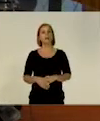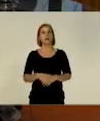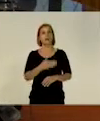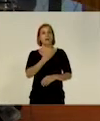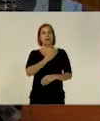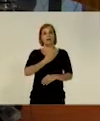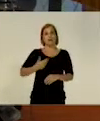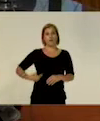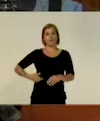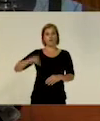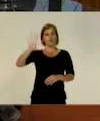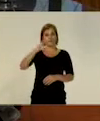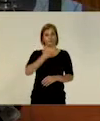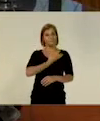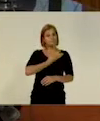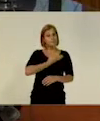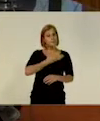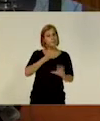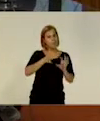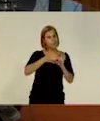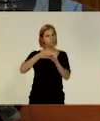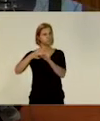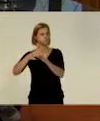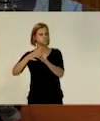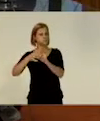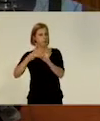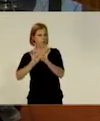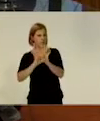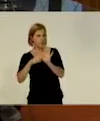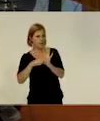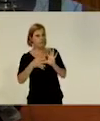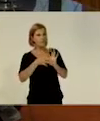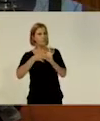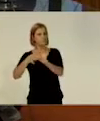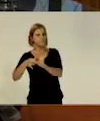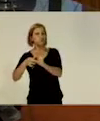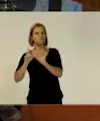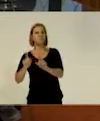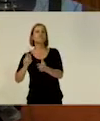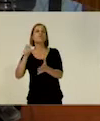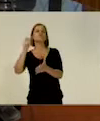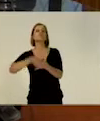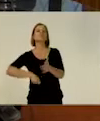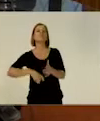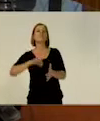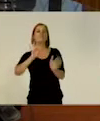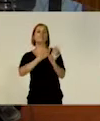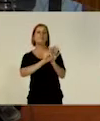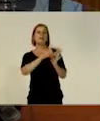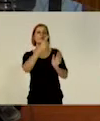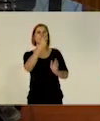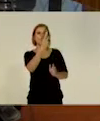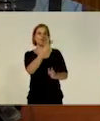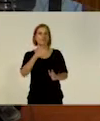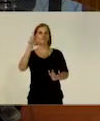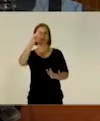costado del camino. Entonces hoy es mejor tomar las decisiones en conjunto es mejor trabajar en conjunto, es tratar